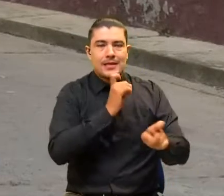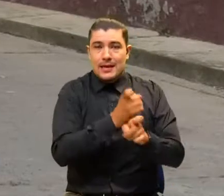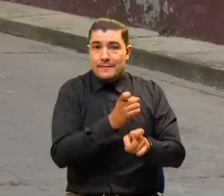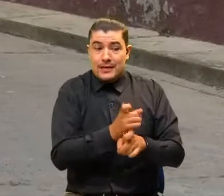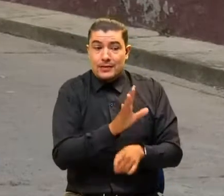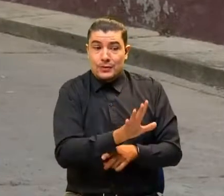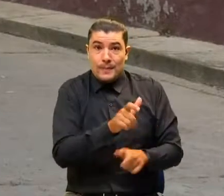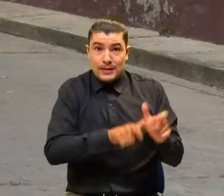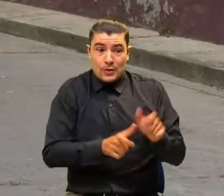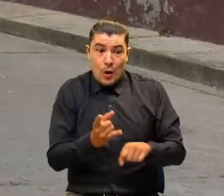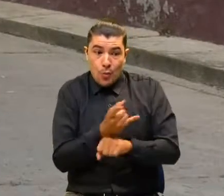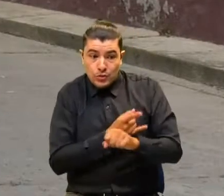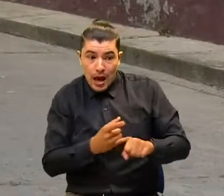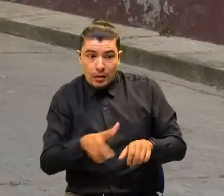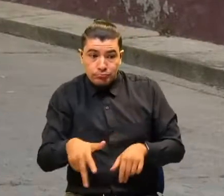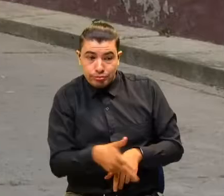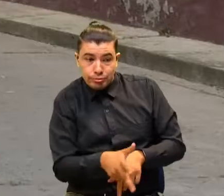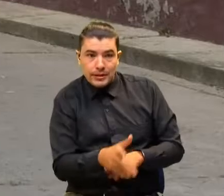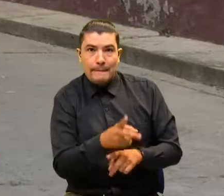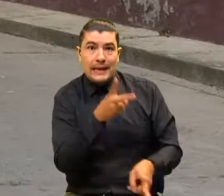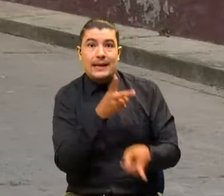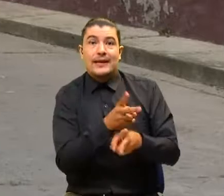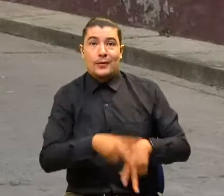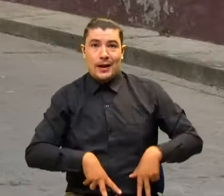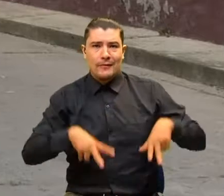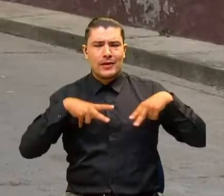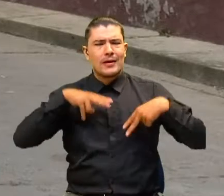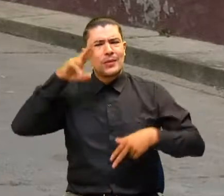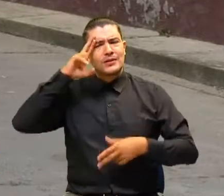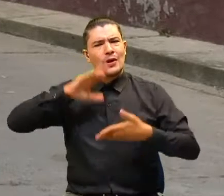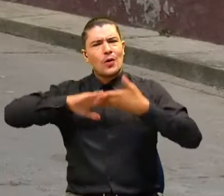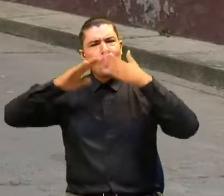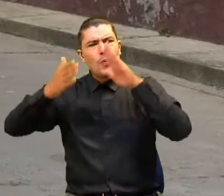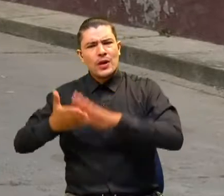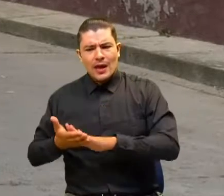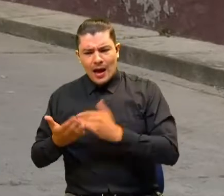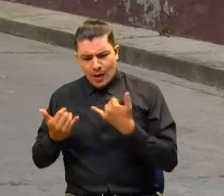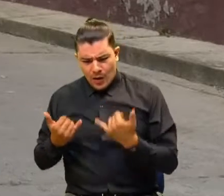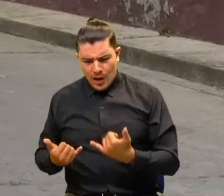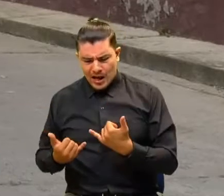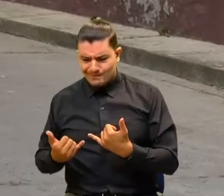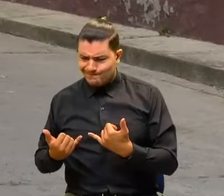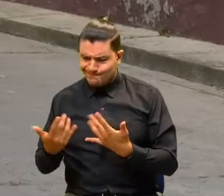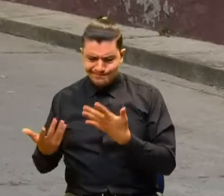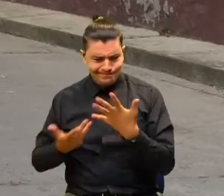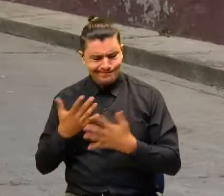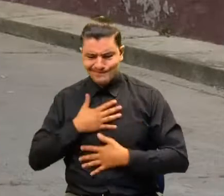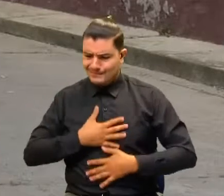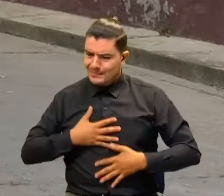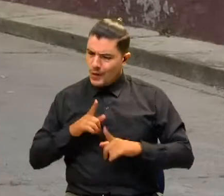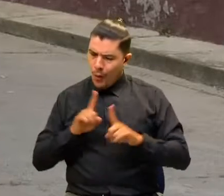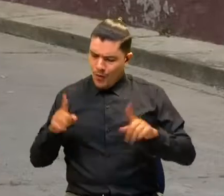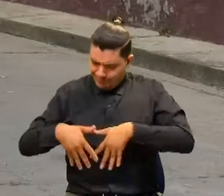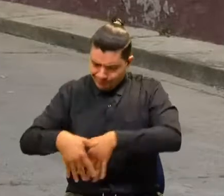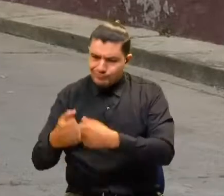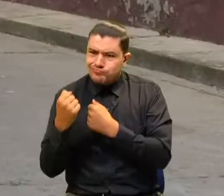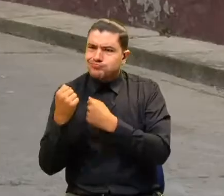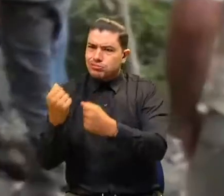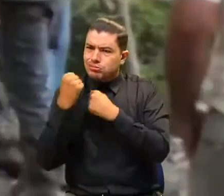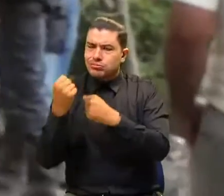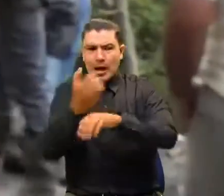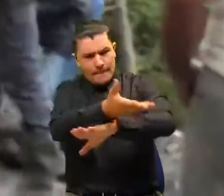la vida de los usuarios y por esta razón los habitantes del sector adelantaron una protesta para exigir el mantenimiento de la vía